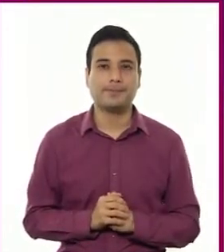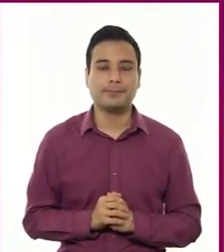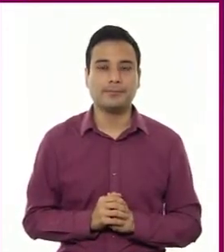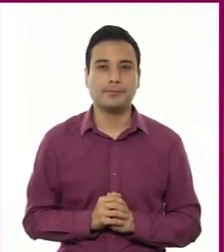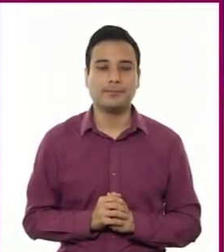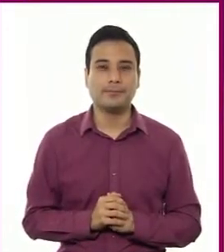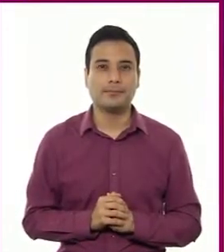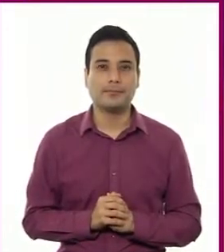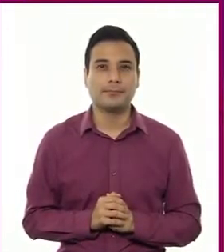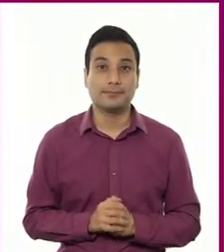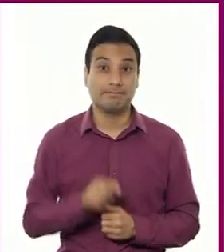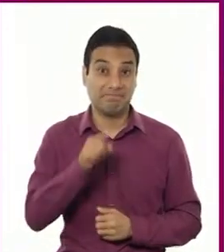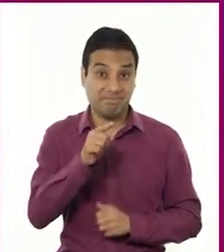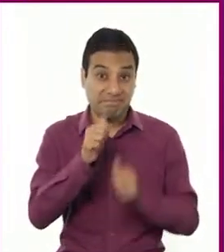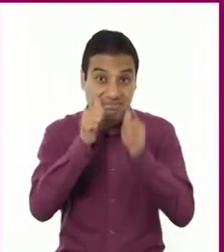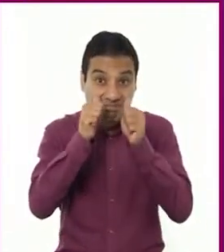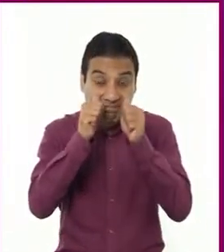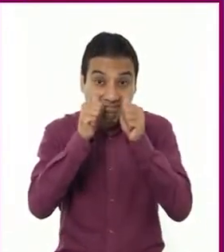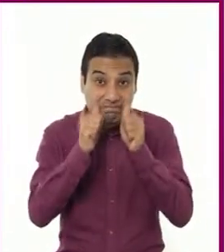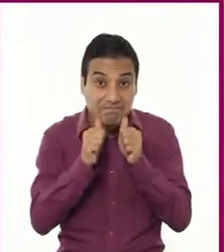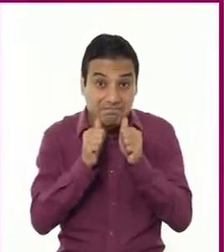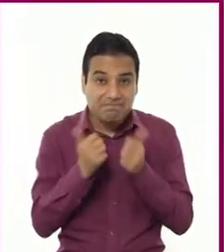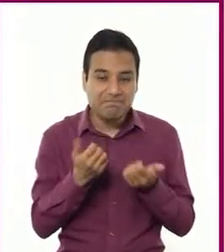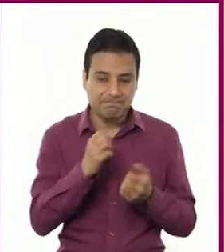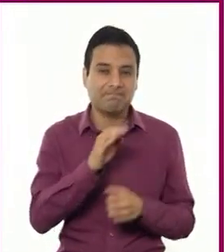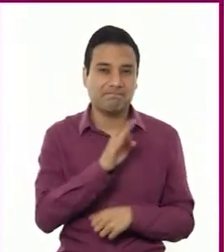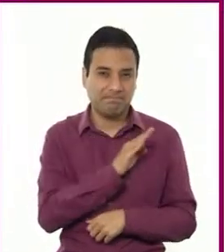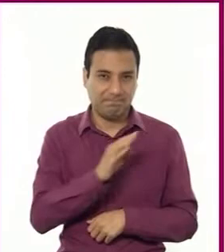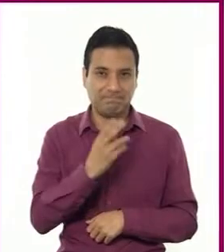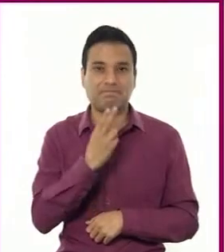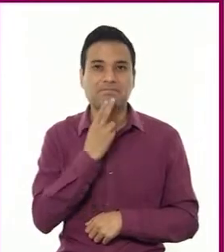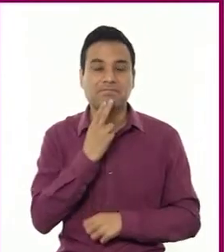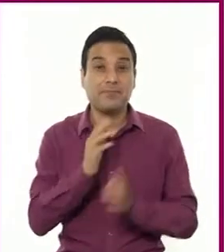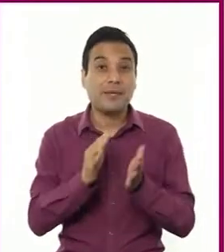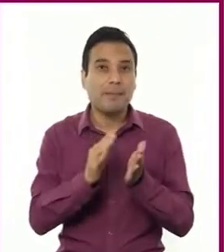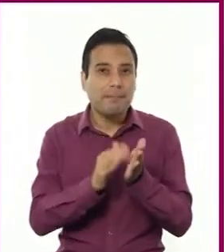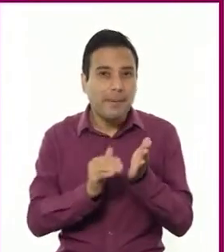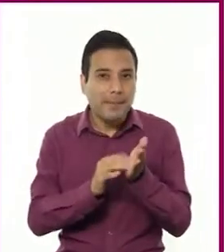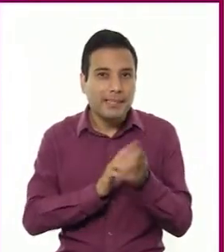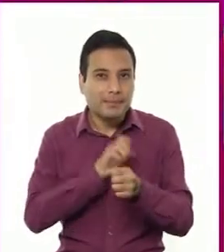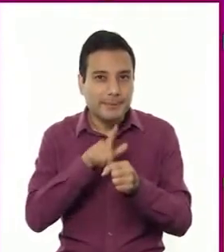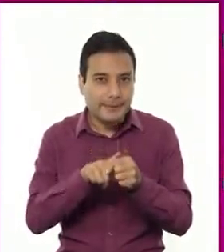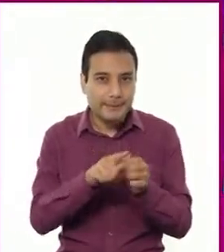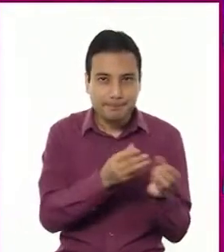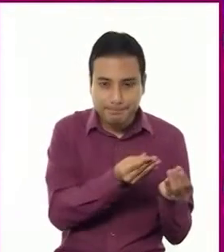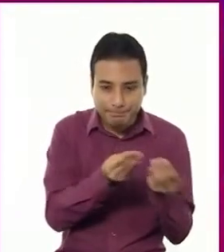de tener discapacidad visual, preparen hojas Leyer, punzón y regleta.